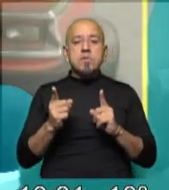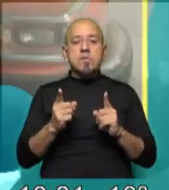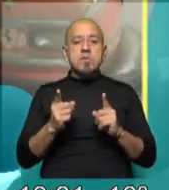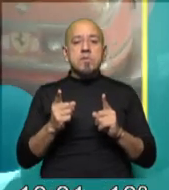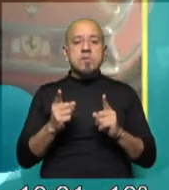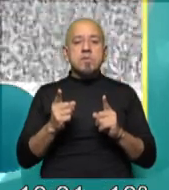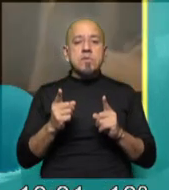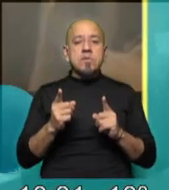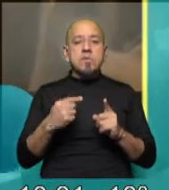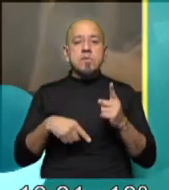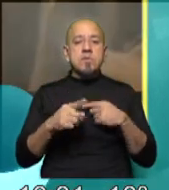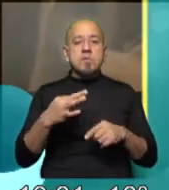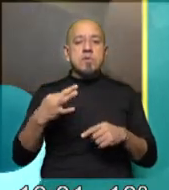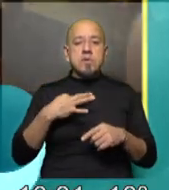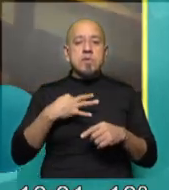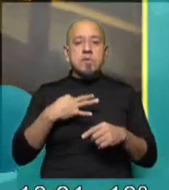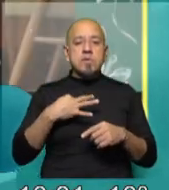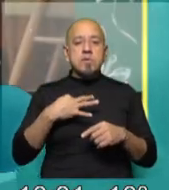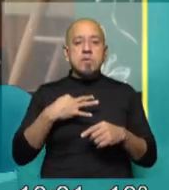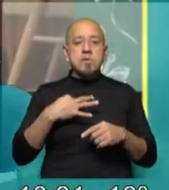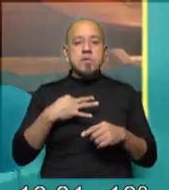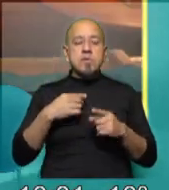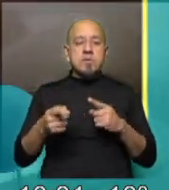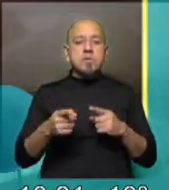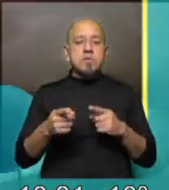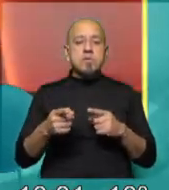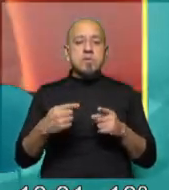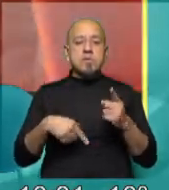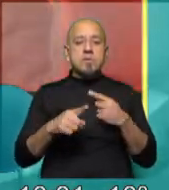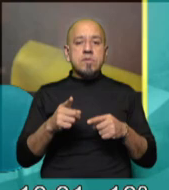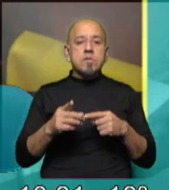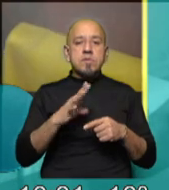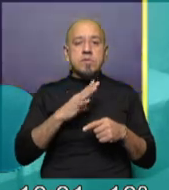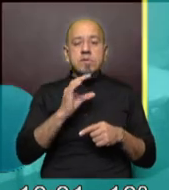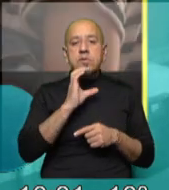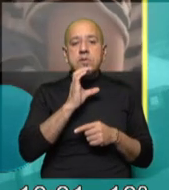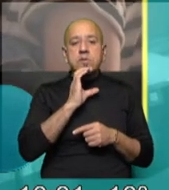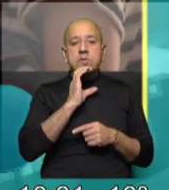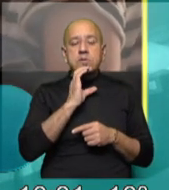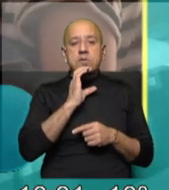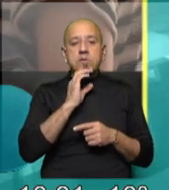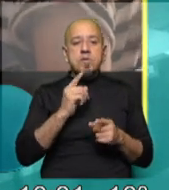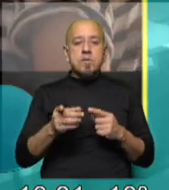con la vida de uno y con la vida cotidiana, digamos. Hay humor, hay sarcasmo,